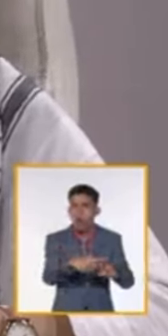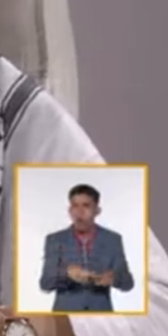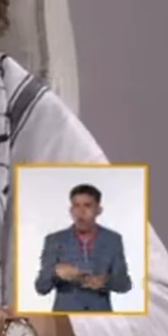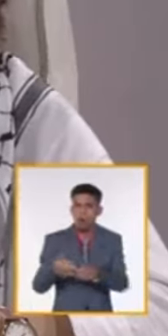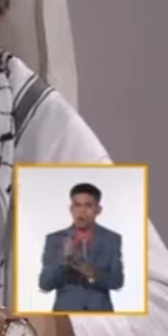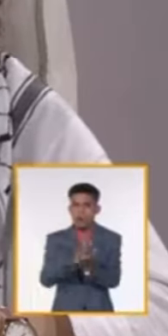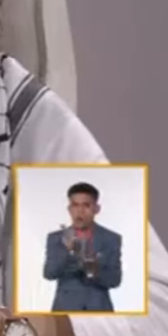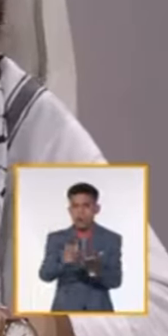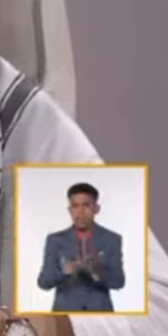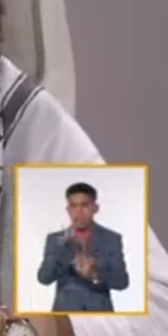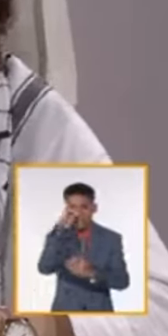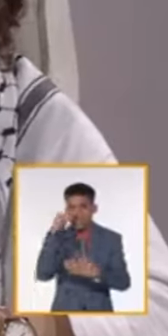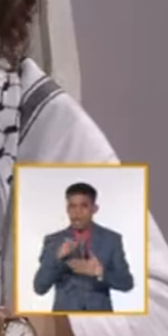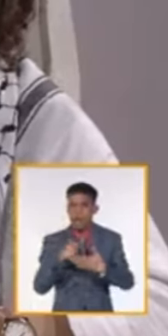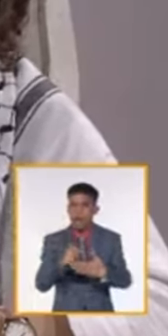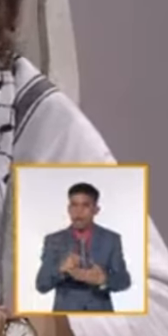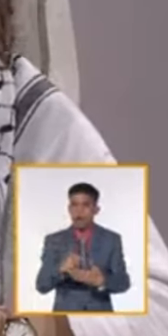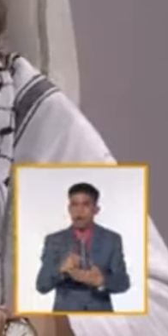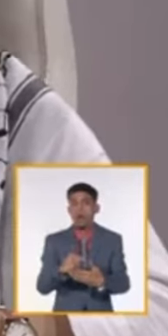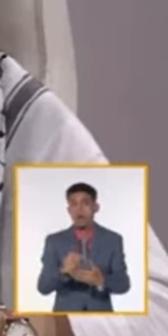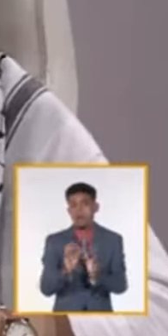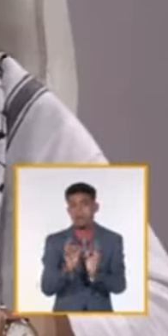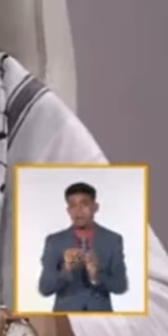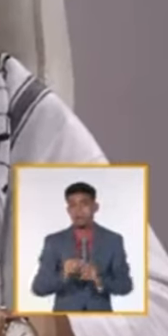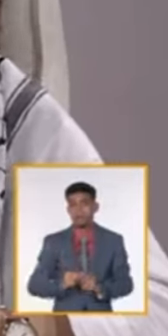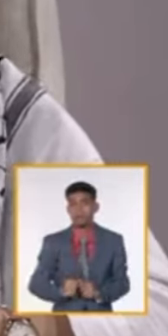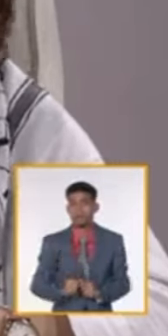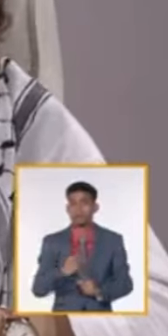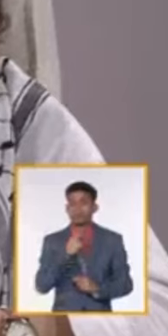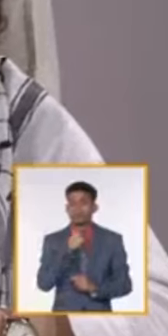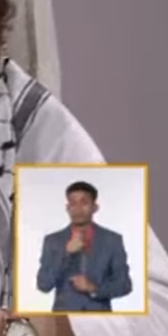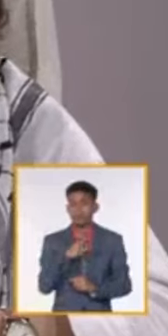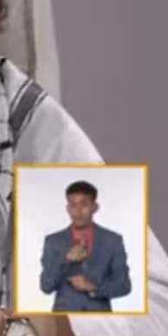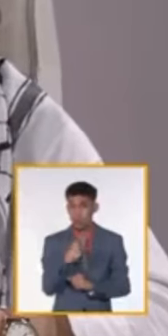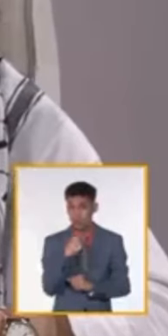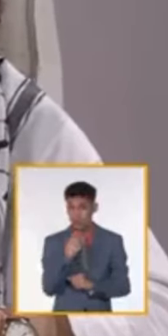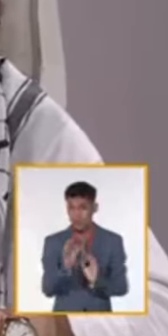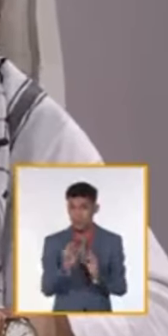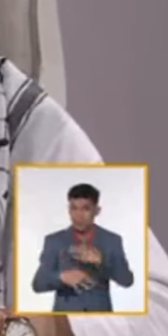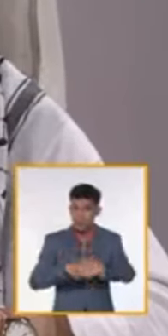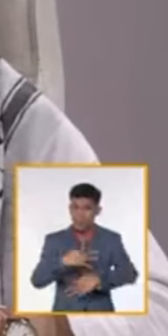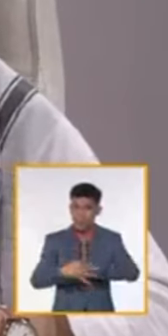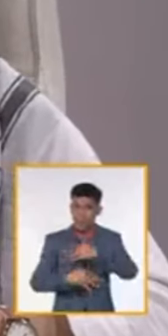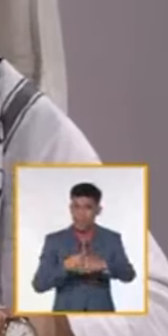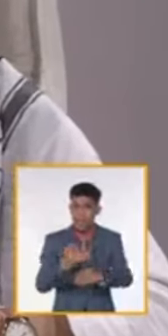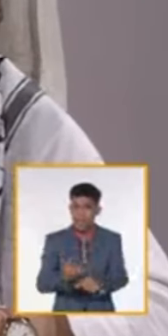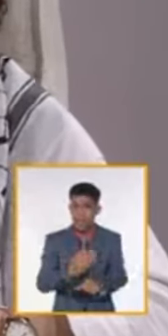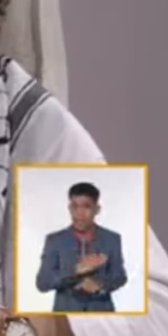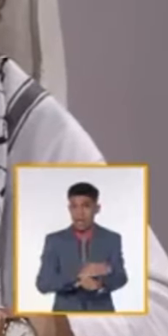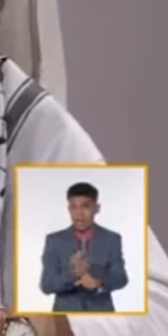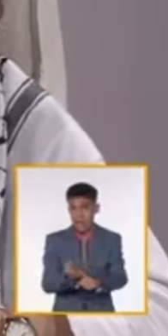poder contrarrestar estas acciones contra los estudiantes. El artículo que usted mencionó, de hecho, antes de que se